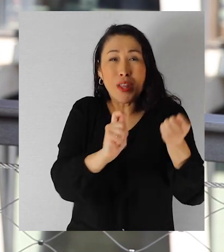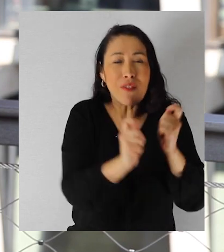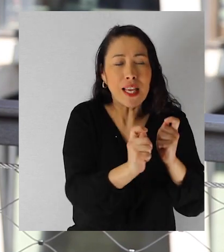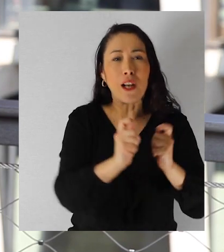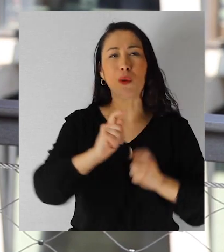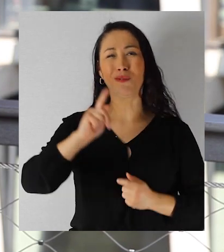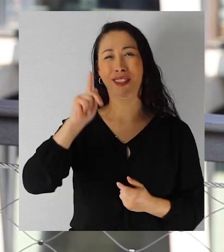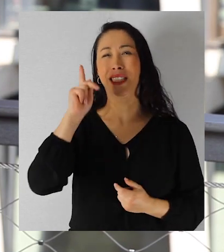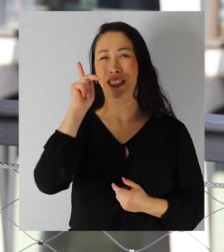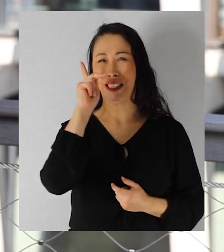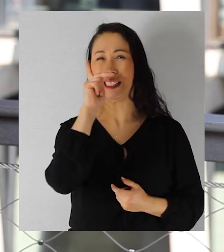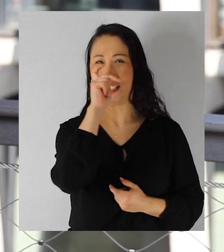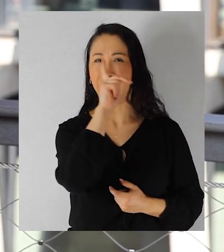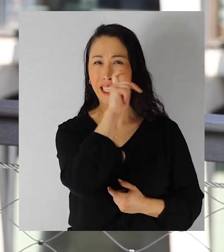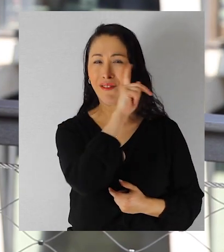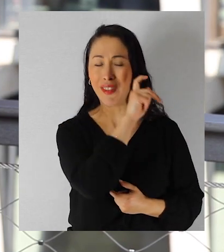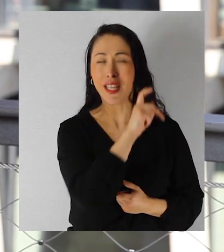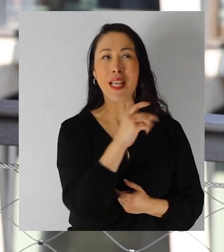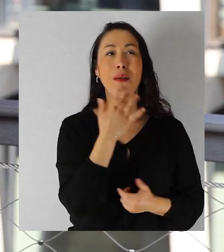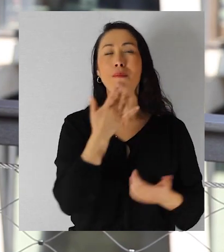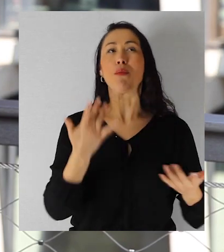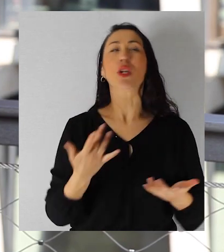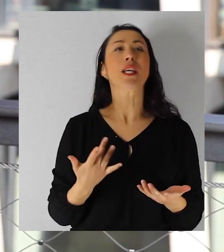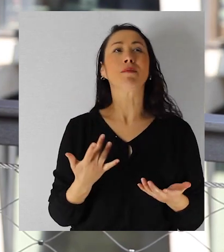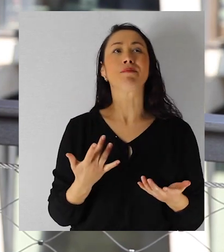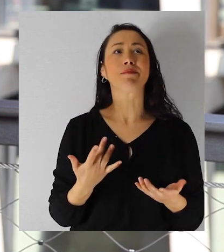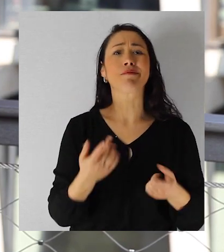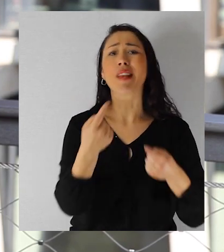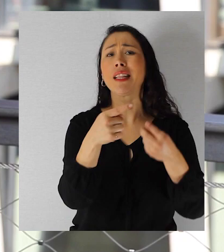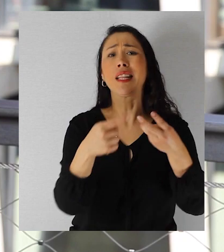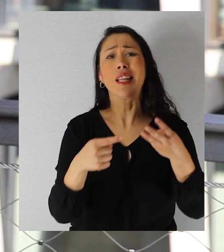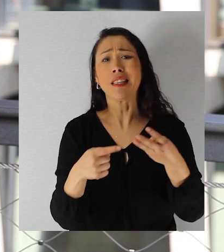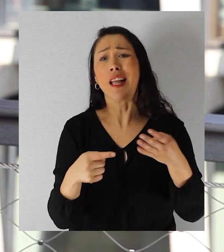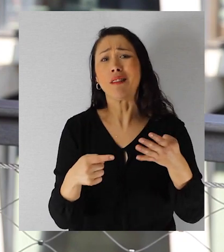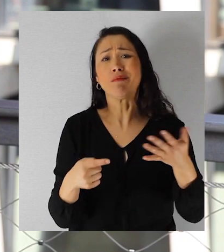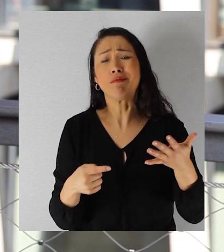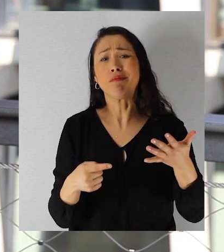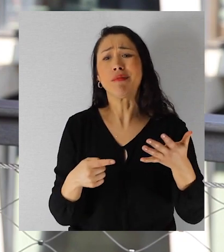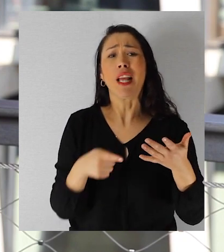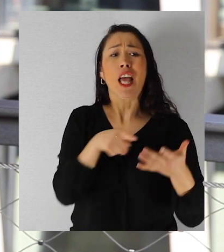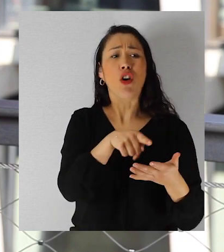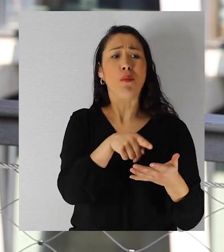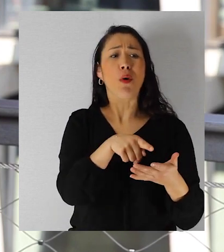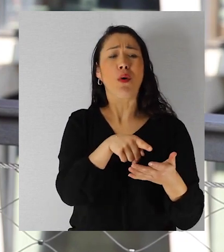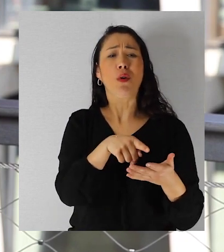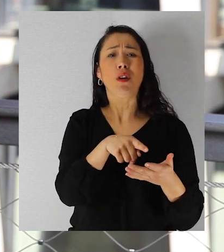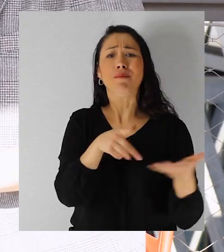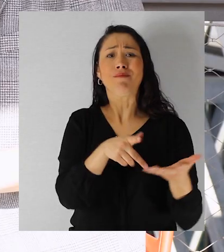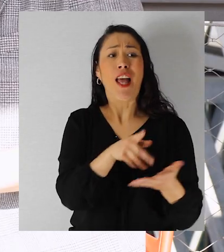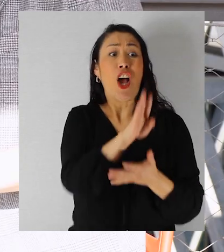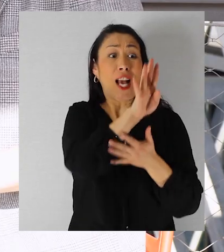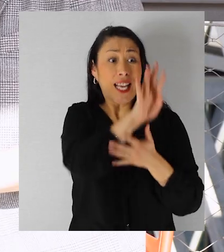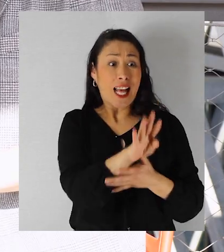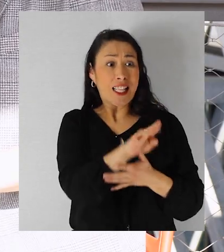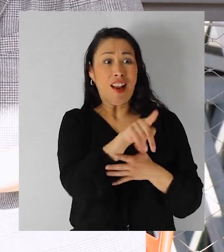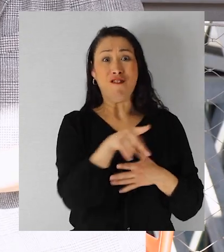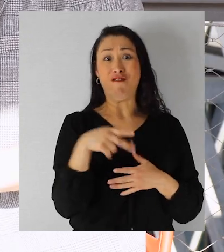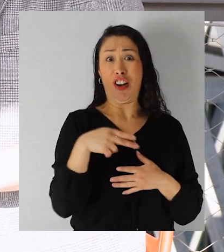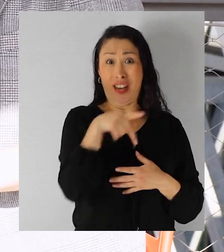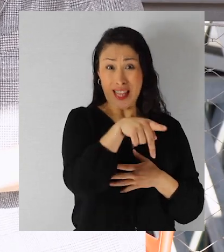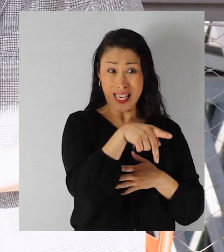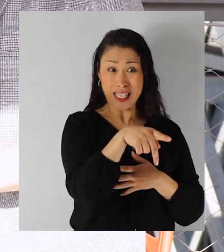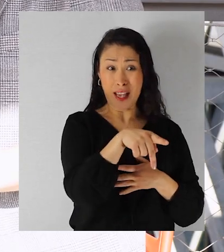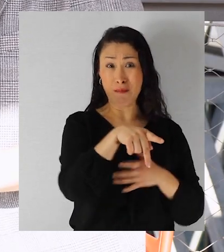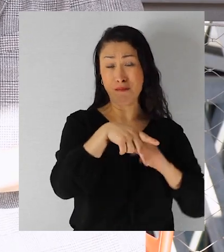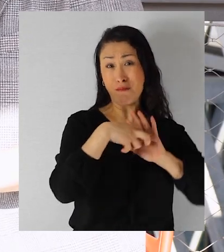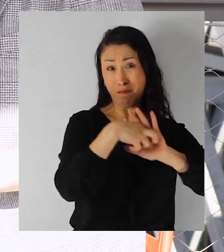bien complicado a veces porque muchas veces, valga la redundancia, revierte el carácter o los valores